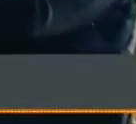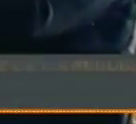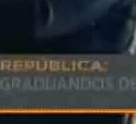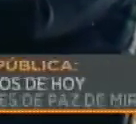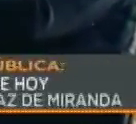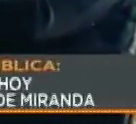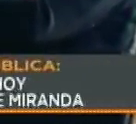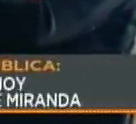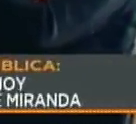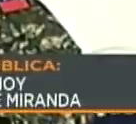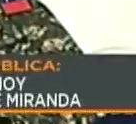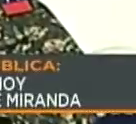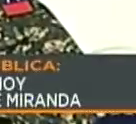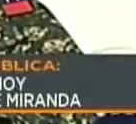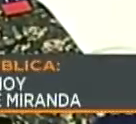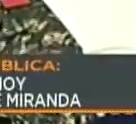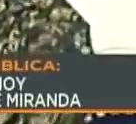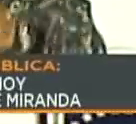de policía,